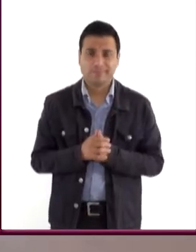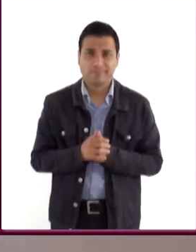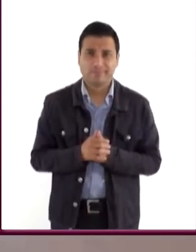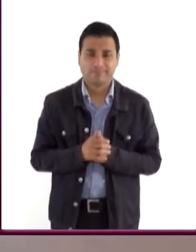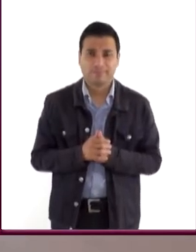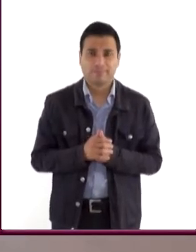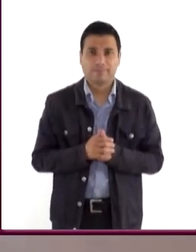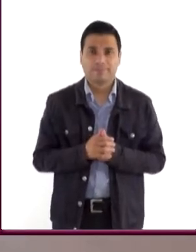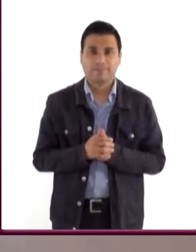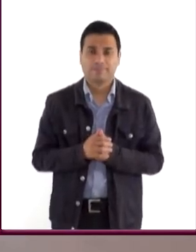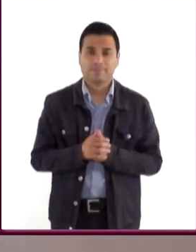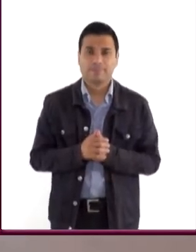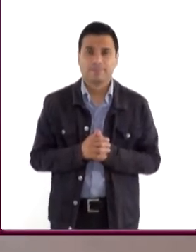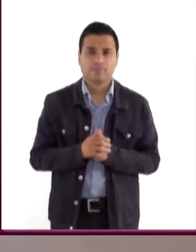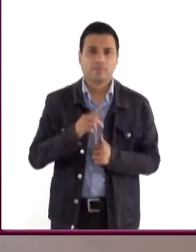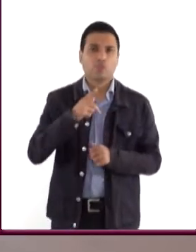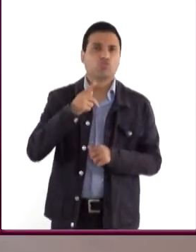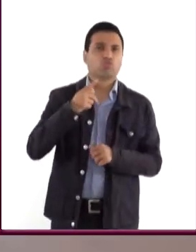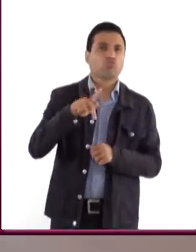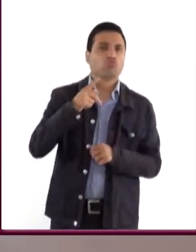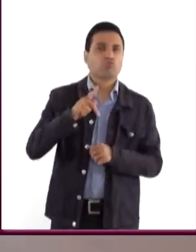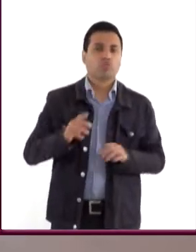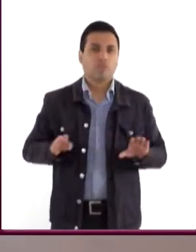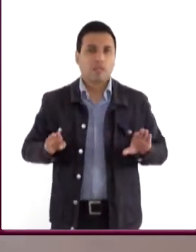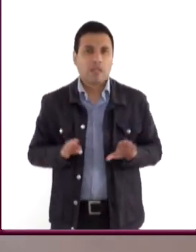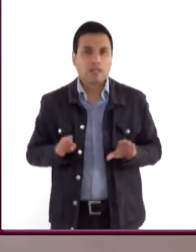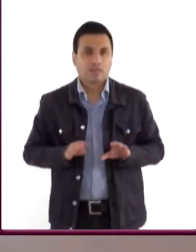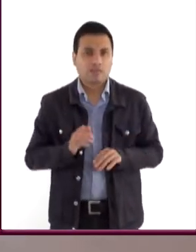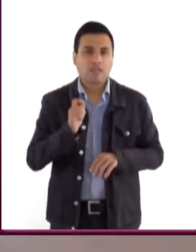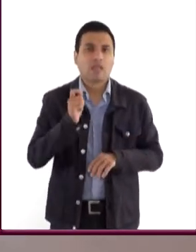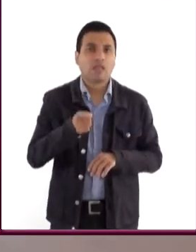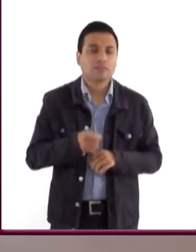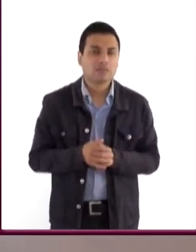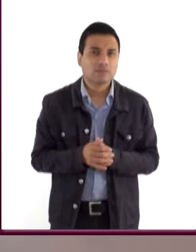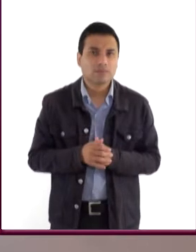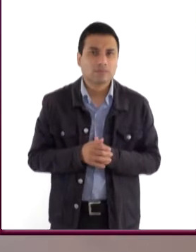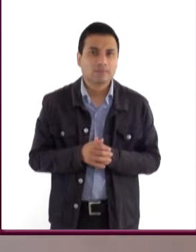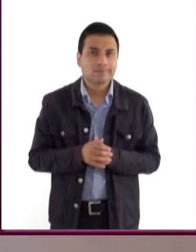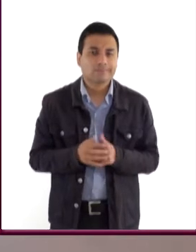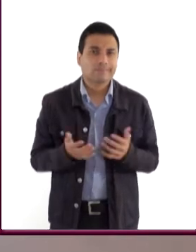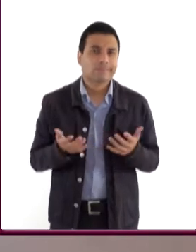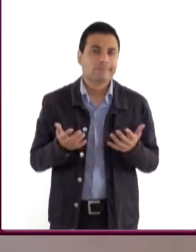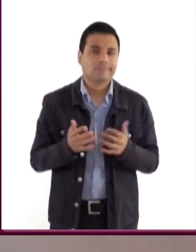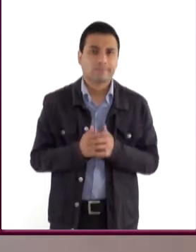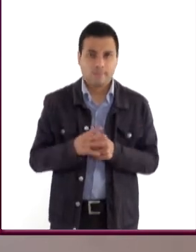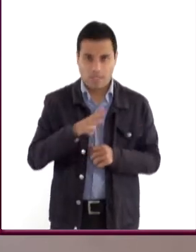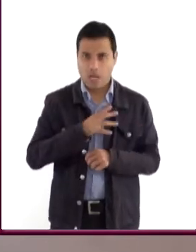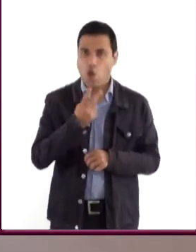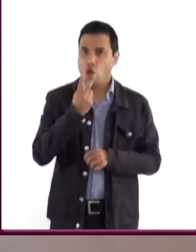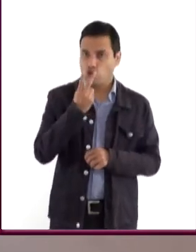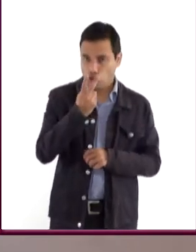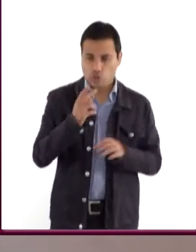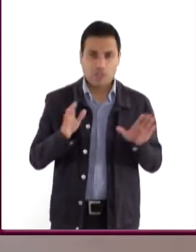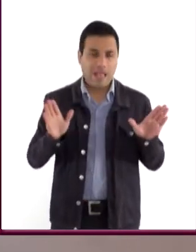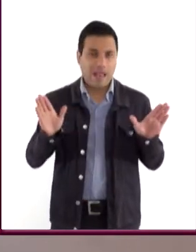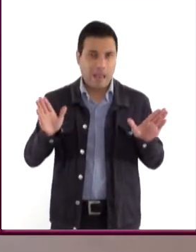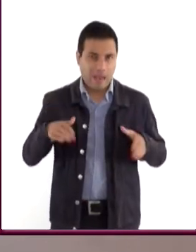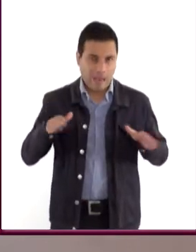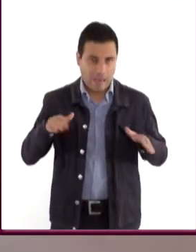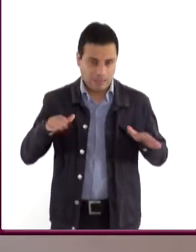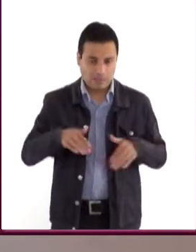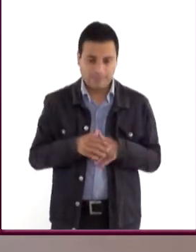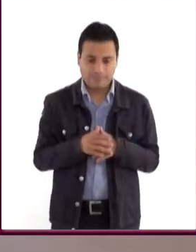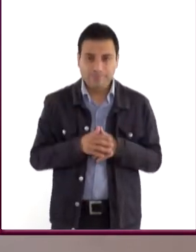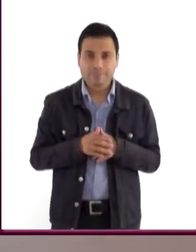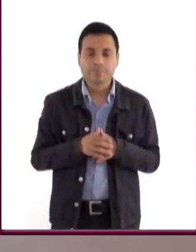planeta. Ellos se caracterizan por tener unas de los dos pares de alas que tienen. Uno